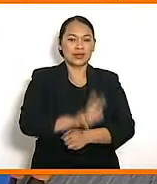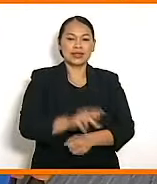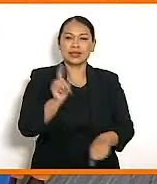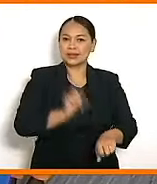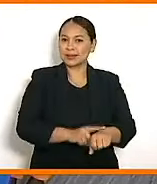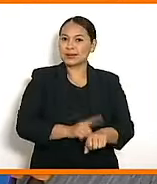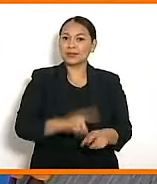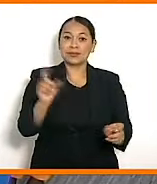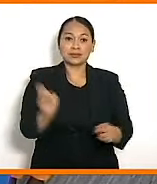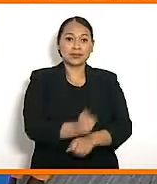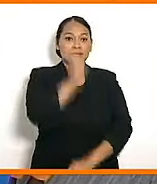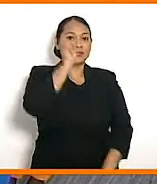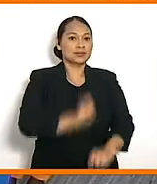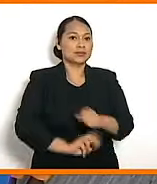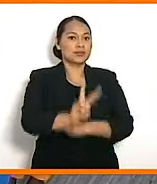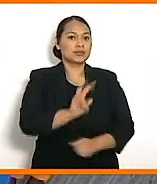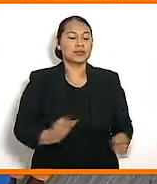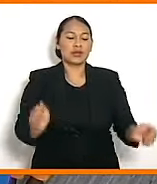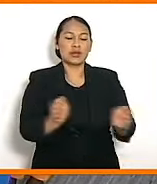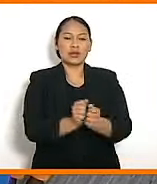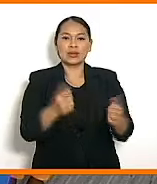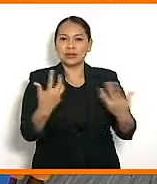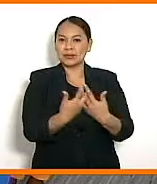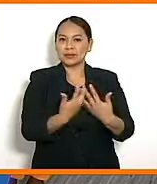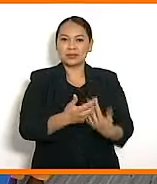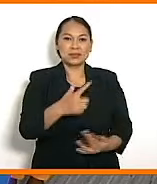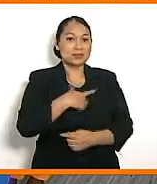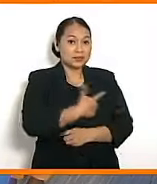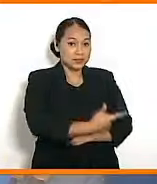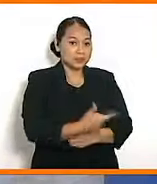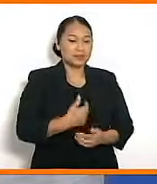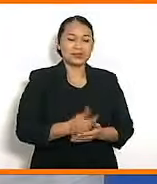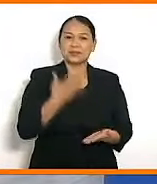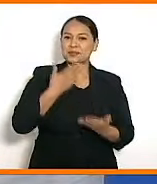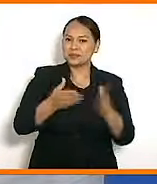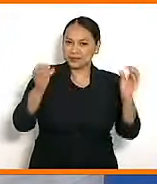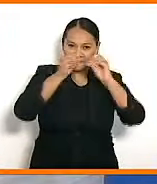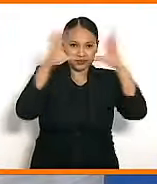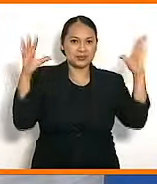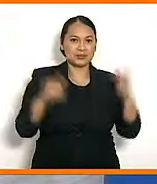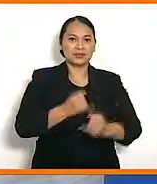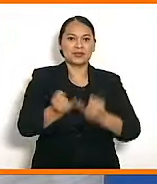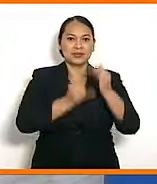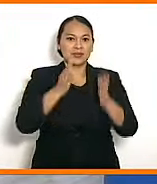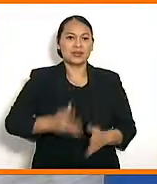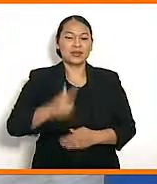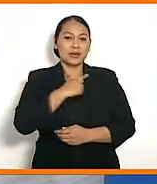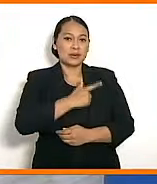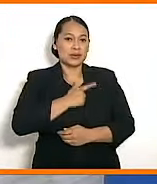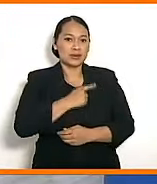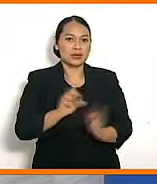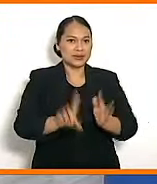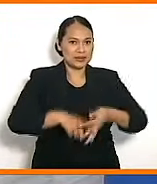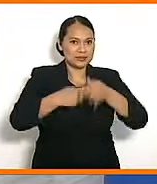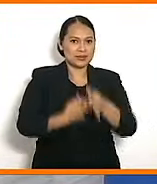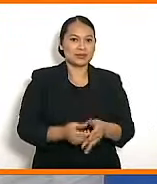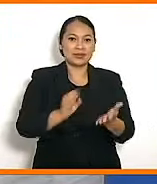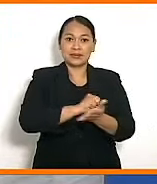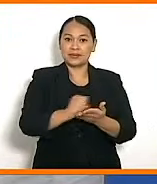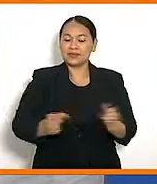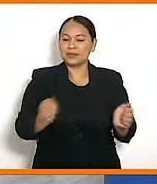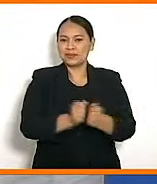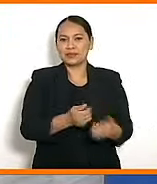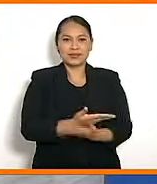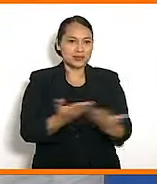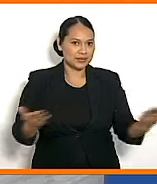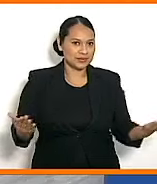catracho al otro lado del set junto a Abigail. Suerte. Muy buenos días, jugador. Qué placer estar con ustedes en este inicio de semana. Espero que se encuentren bien porque ha